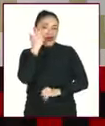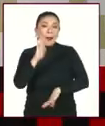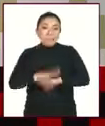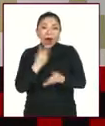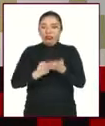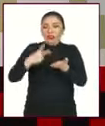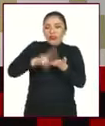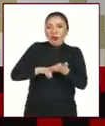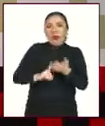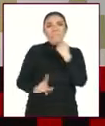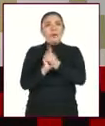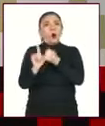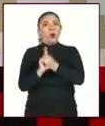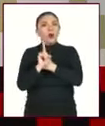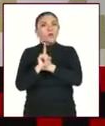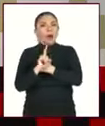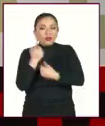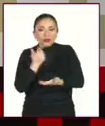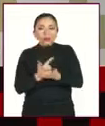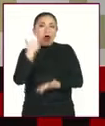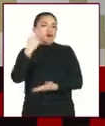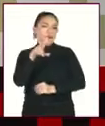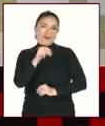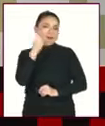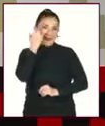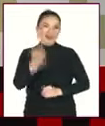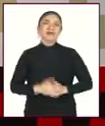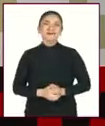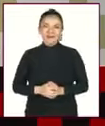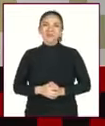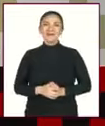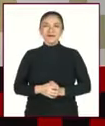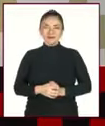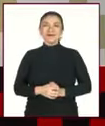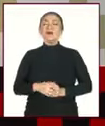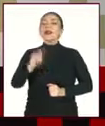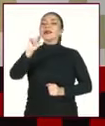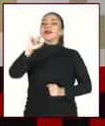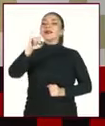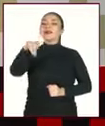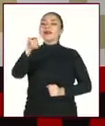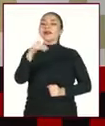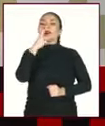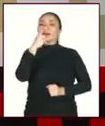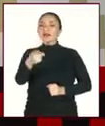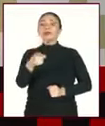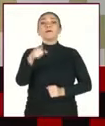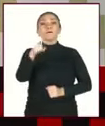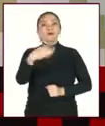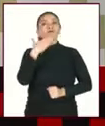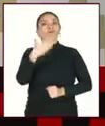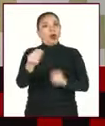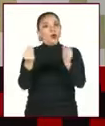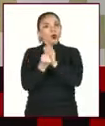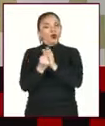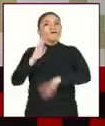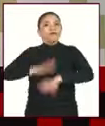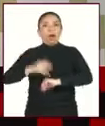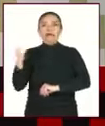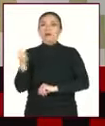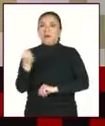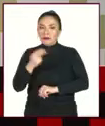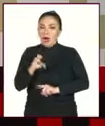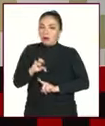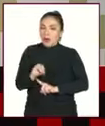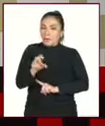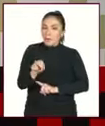un lesionado, no queremos que sean 2. Así es. ¿No? Tiki Ramos comenta, buenas capacitaciones son necesarias de manera